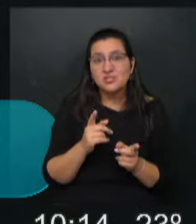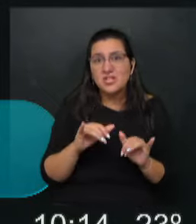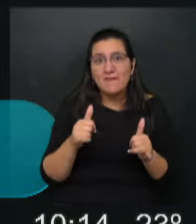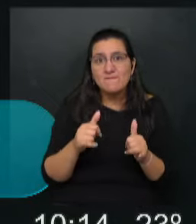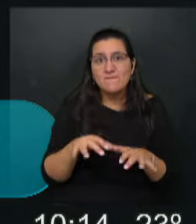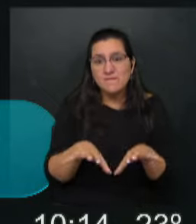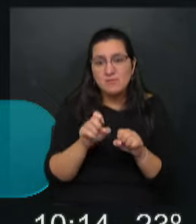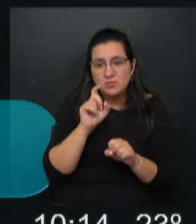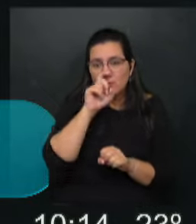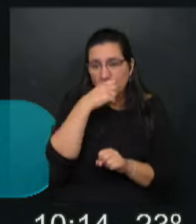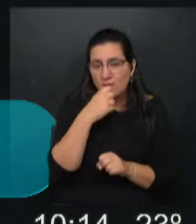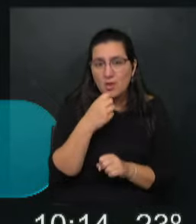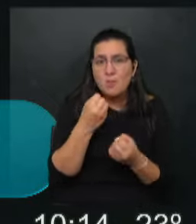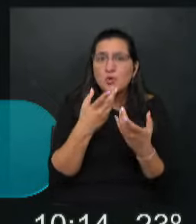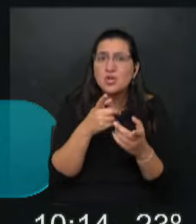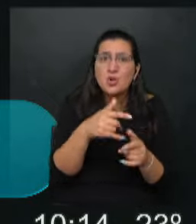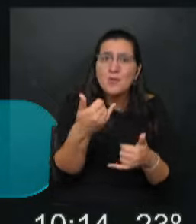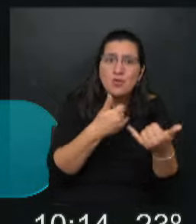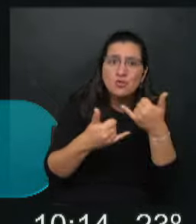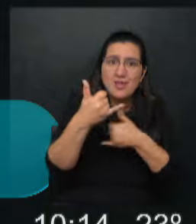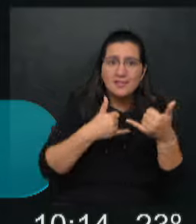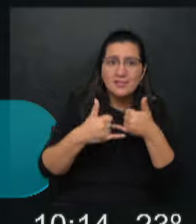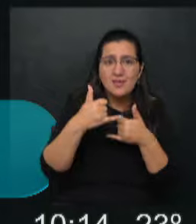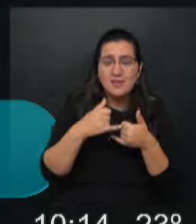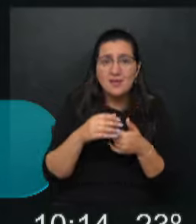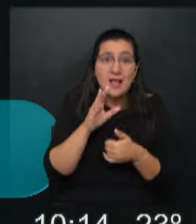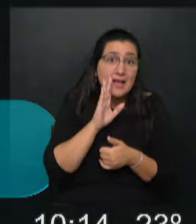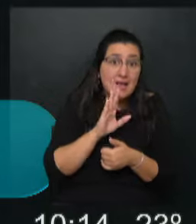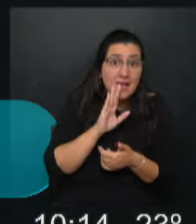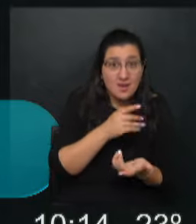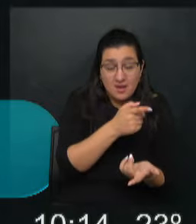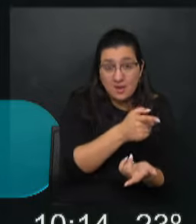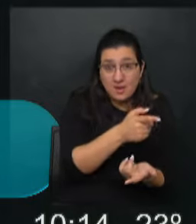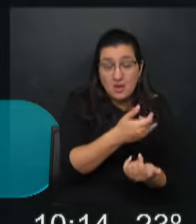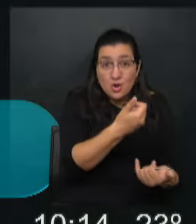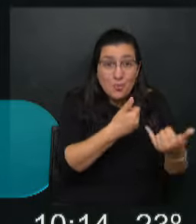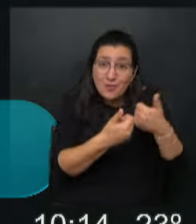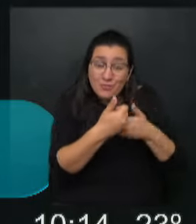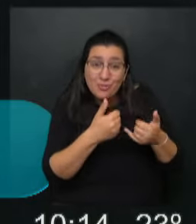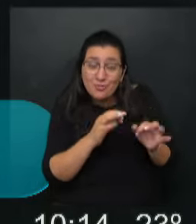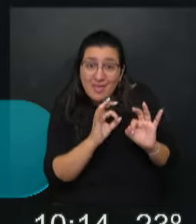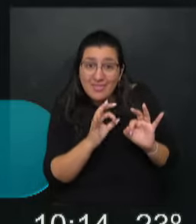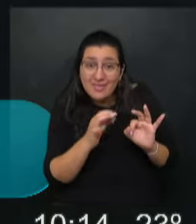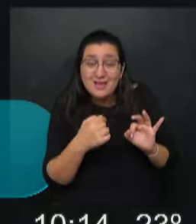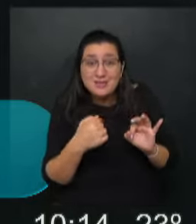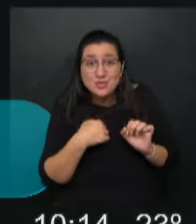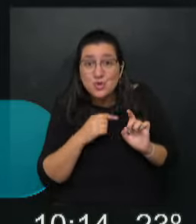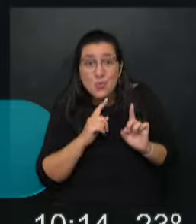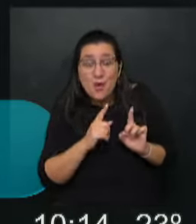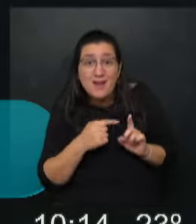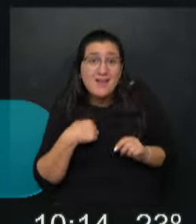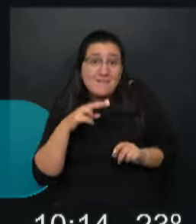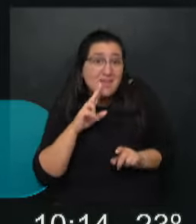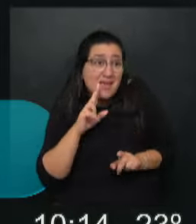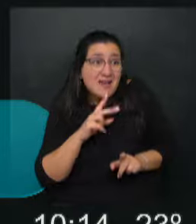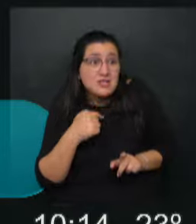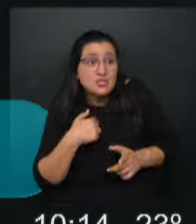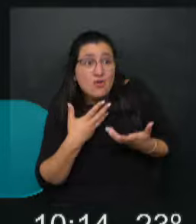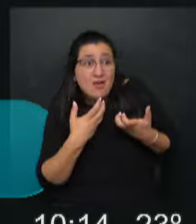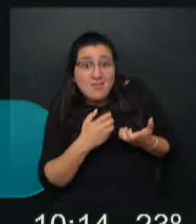Montevideo. Y yo le decía, ¿pero por qué no me contaste que yo estaba pasando la misma? Nos podríamos haber recontraayudado en ese momento. Incluso hasta